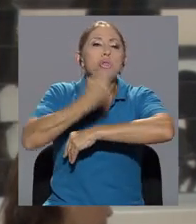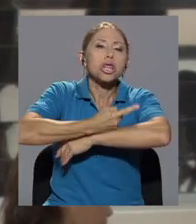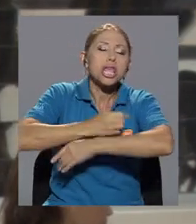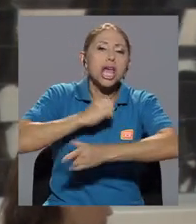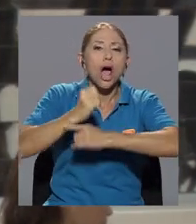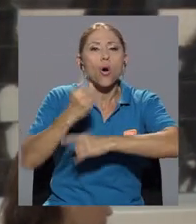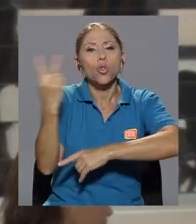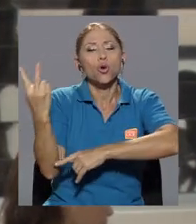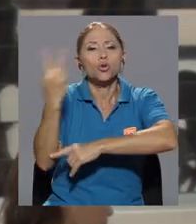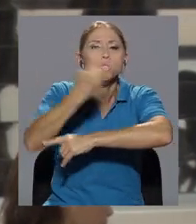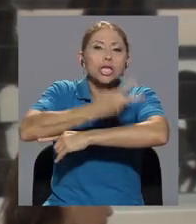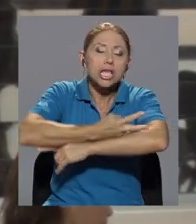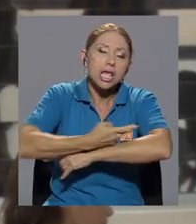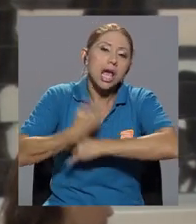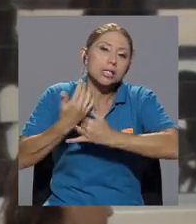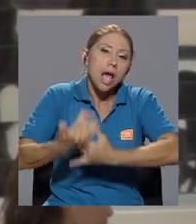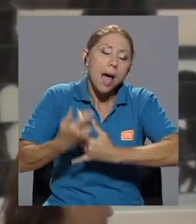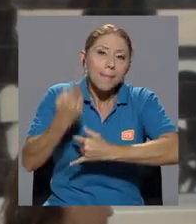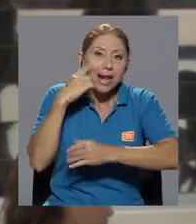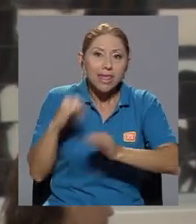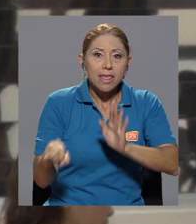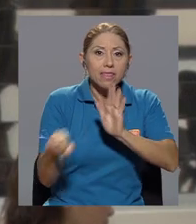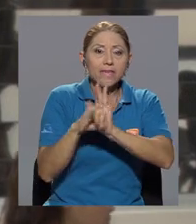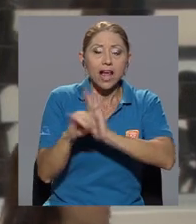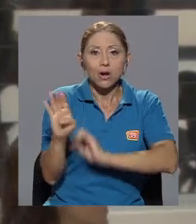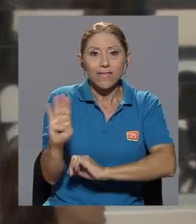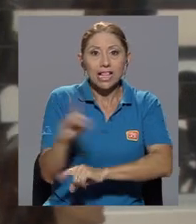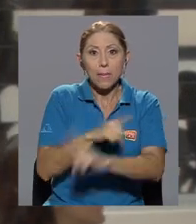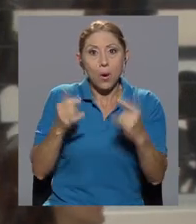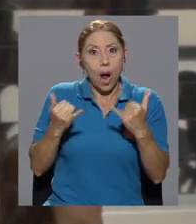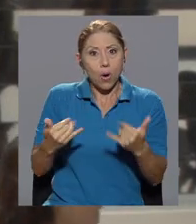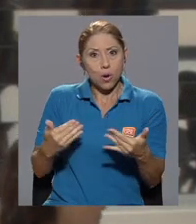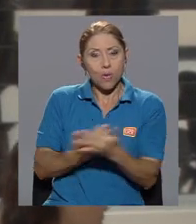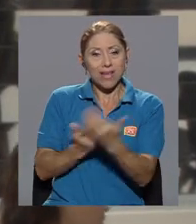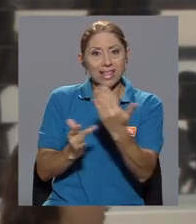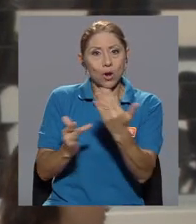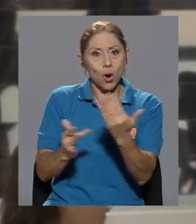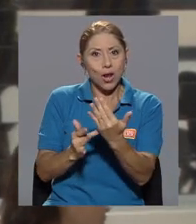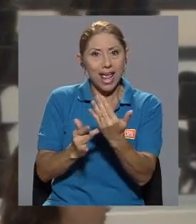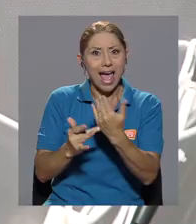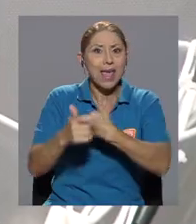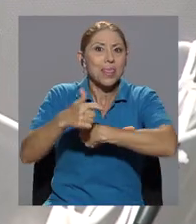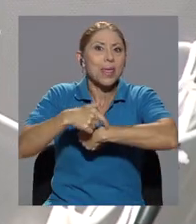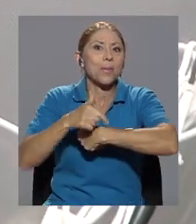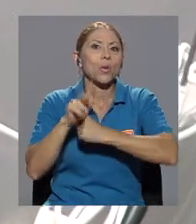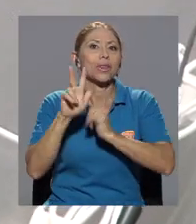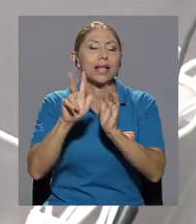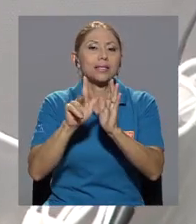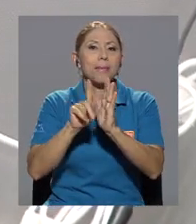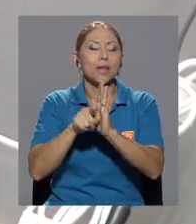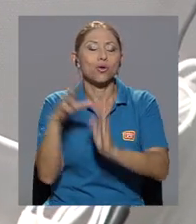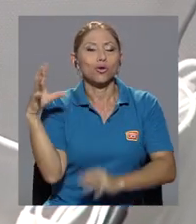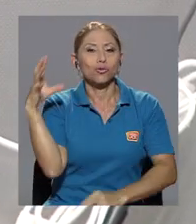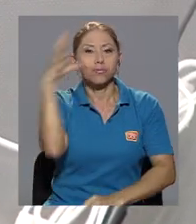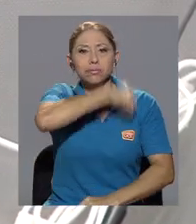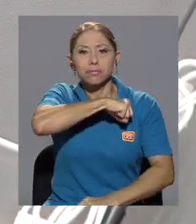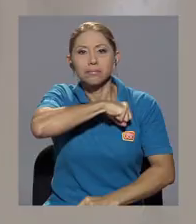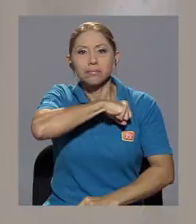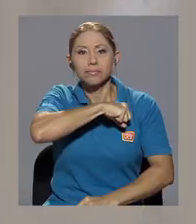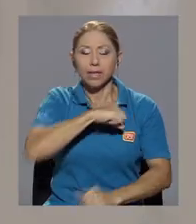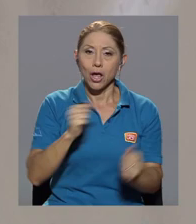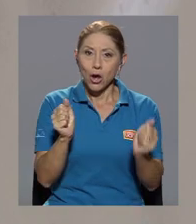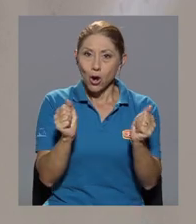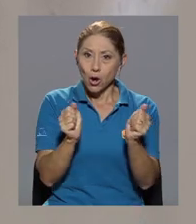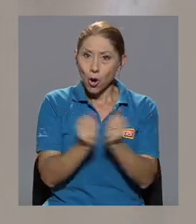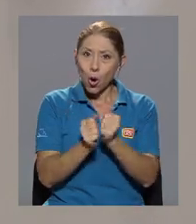con otras metódicas, con esta tecnología lo hacemos en un promedio de 3 minutos. Con la ampliación